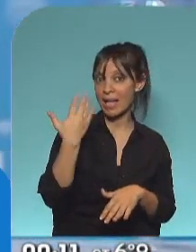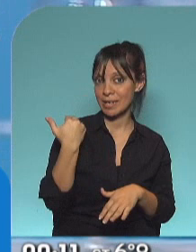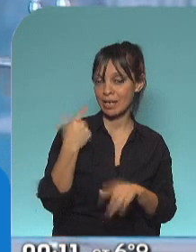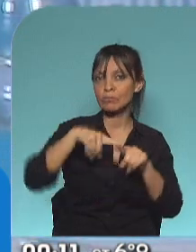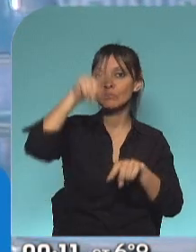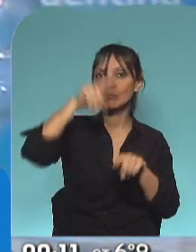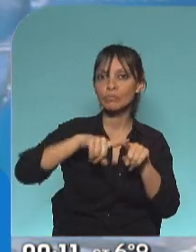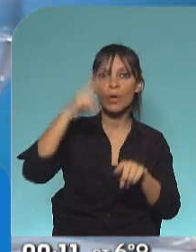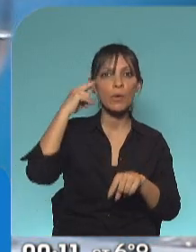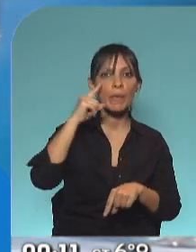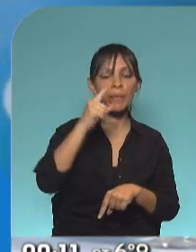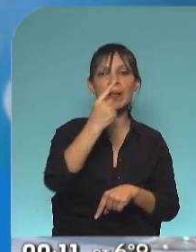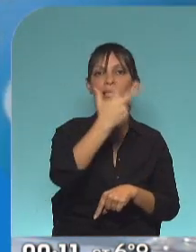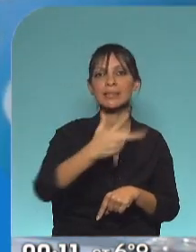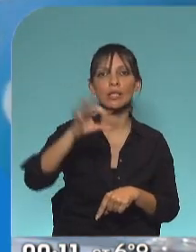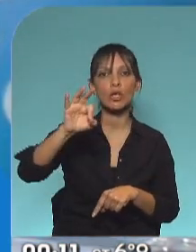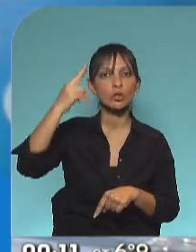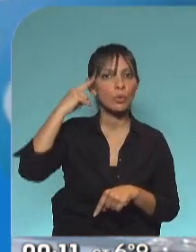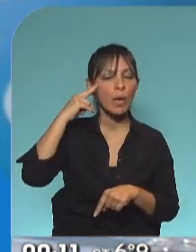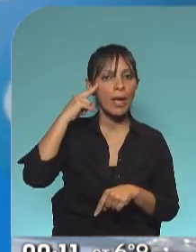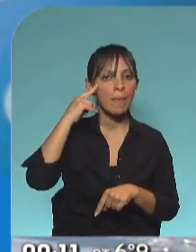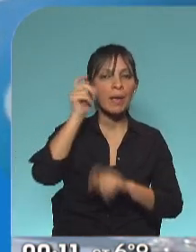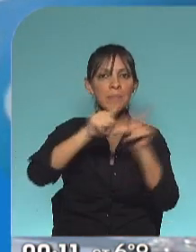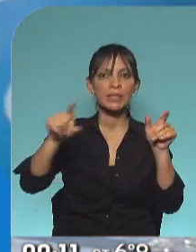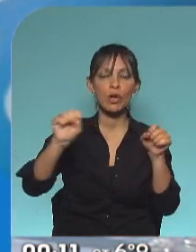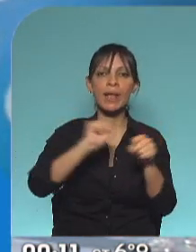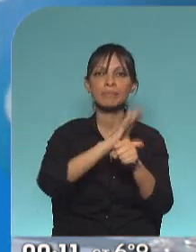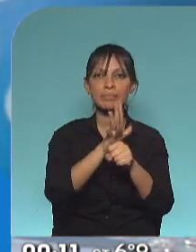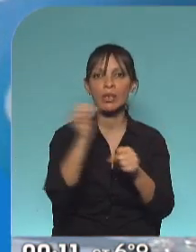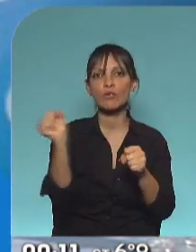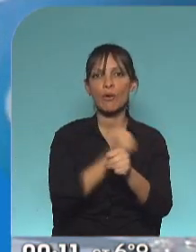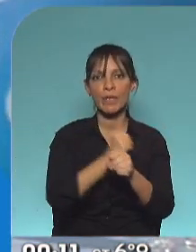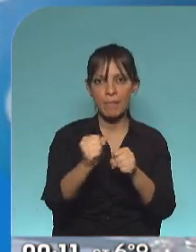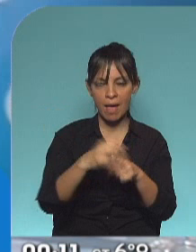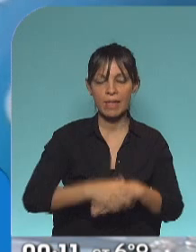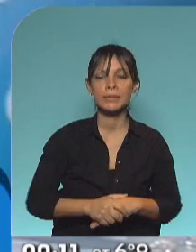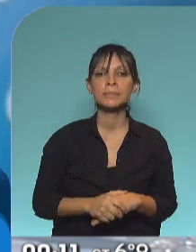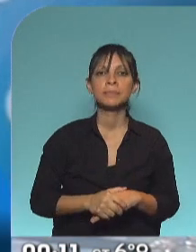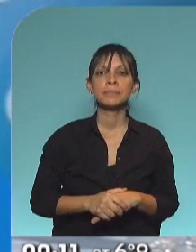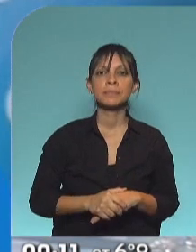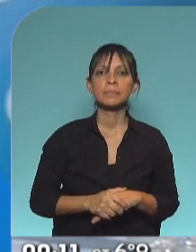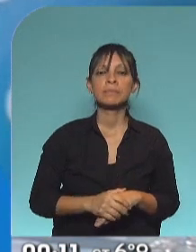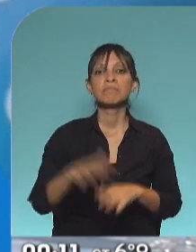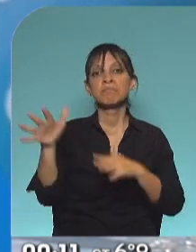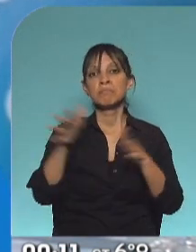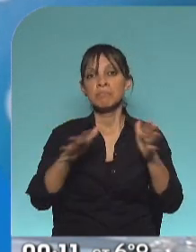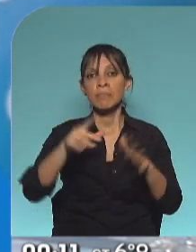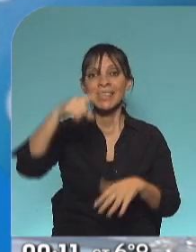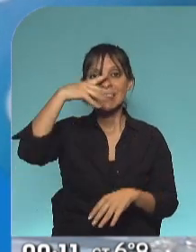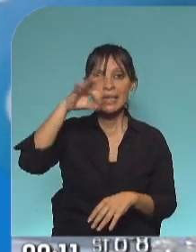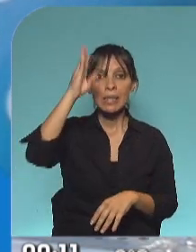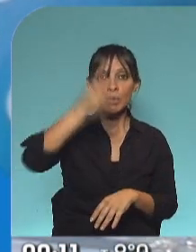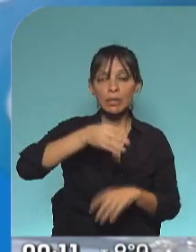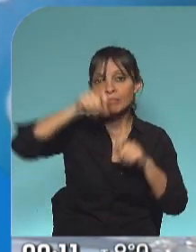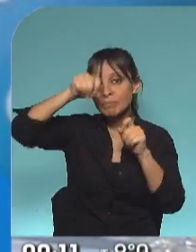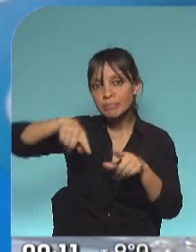notificaron 9.309 casos nuevos de coronavirus, de COVID-19, y alrededor del 70%